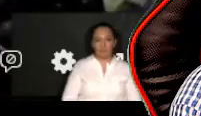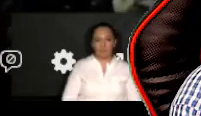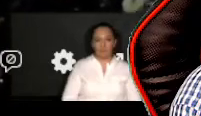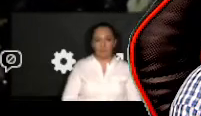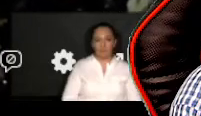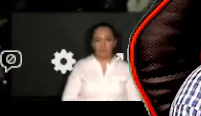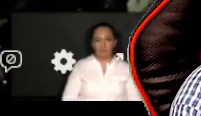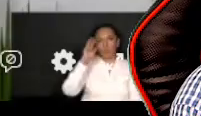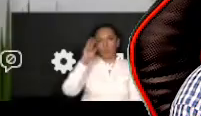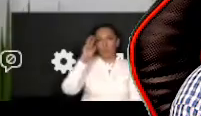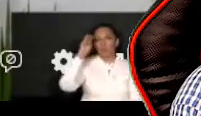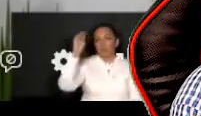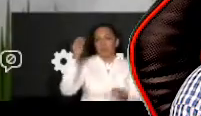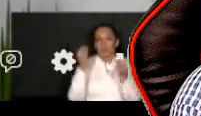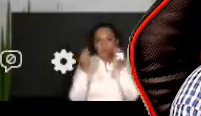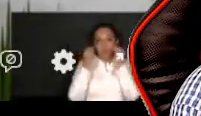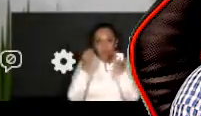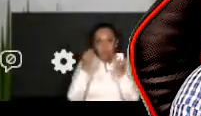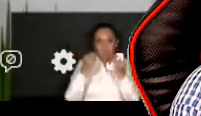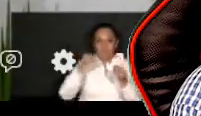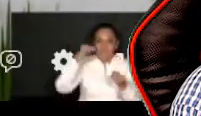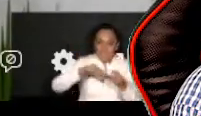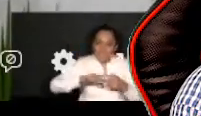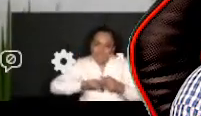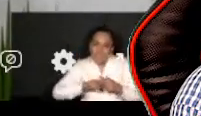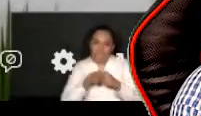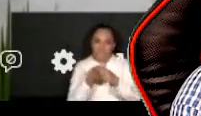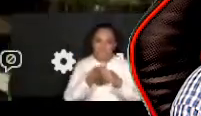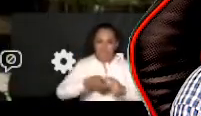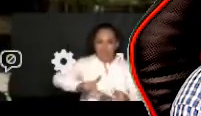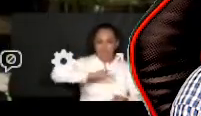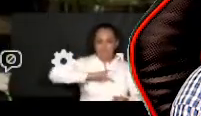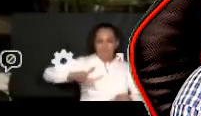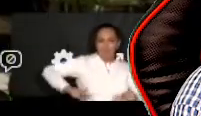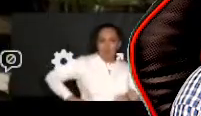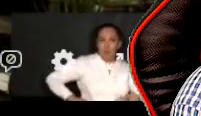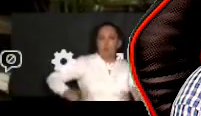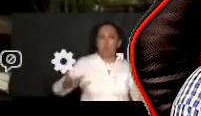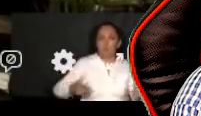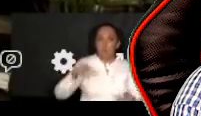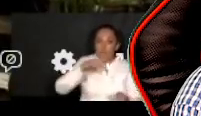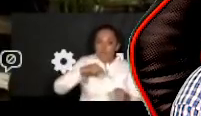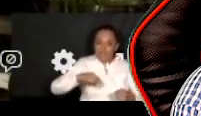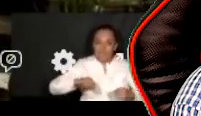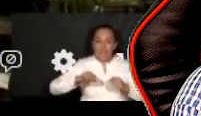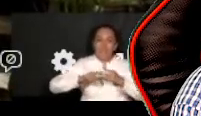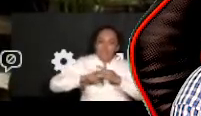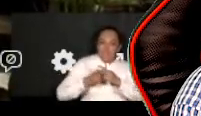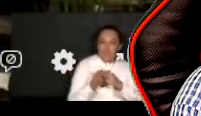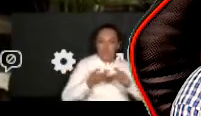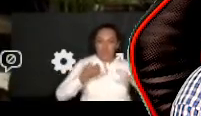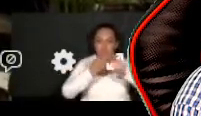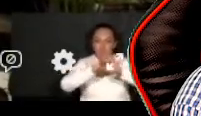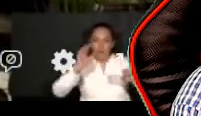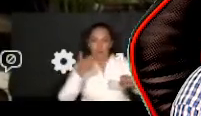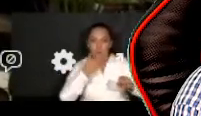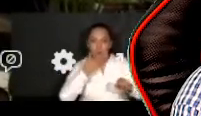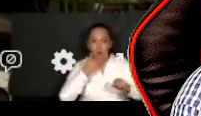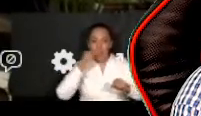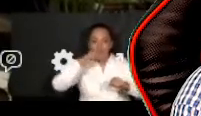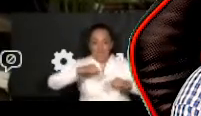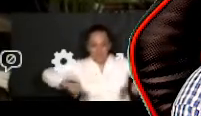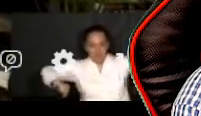Estamos aquí en... porque aquí inicia Chihuahua y aquí inicia México. Y